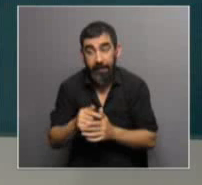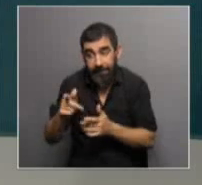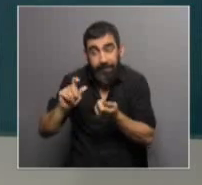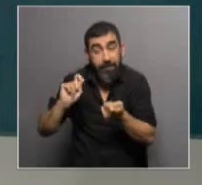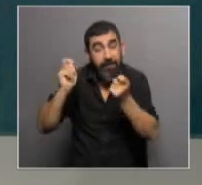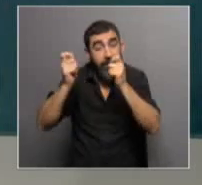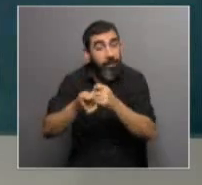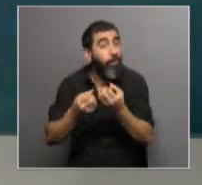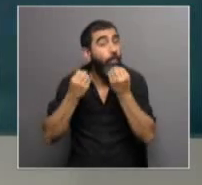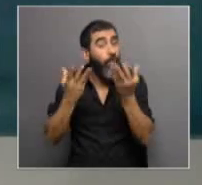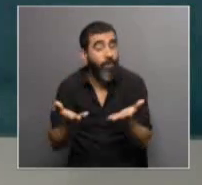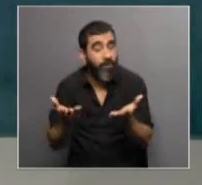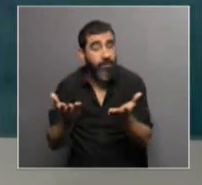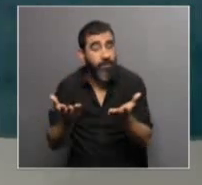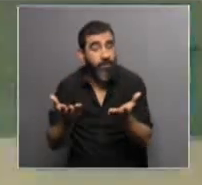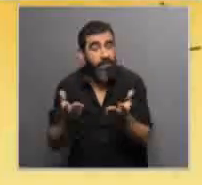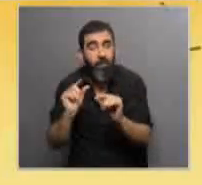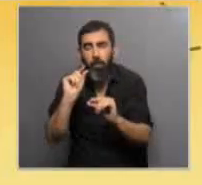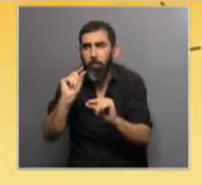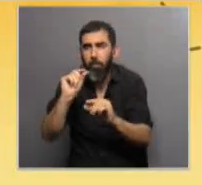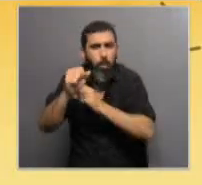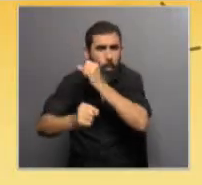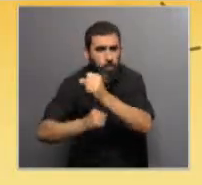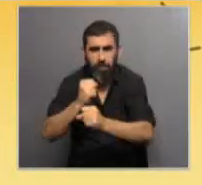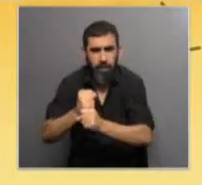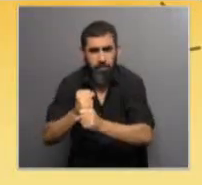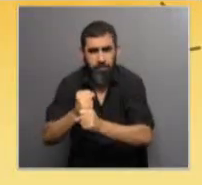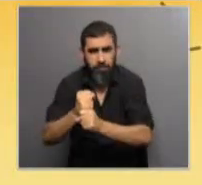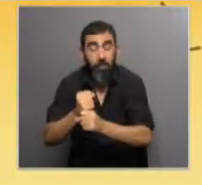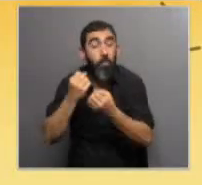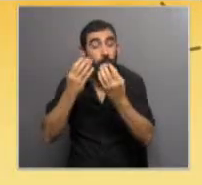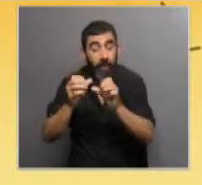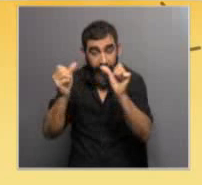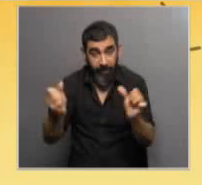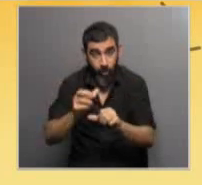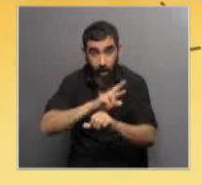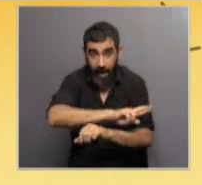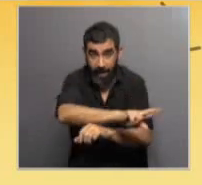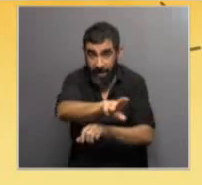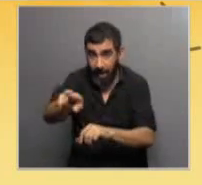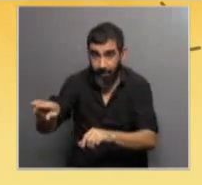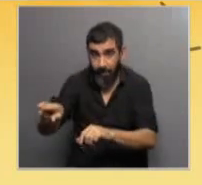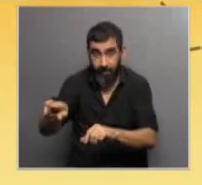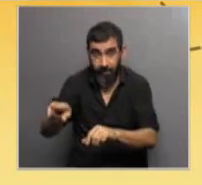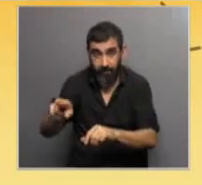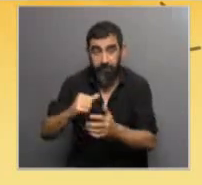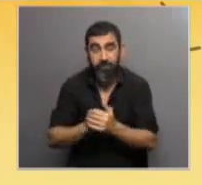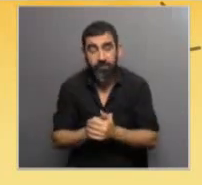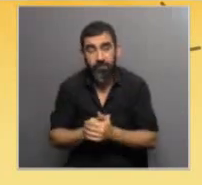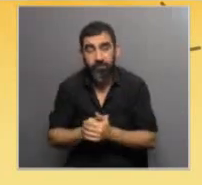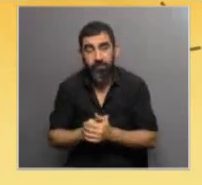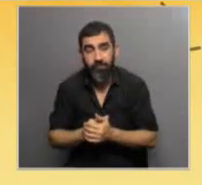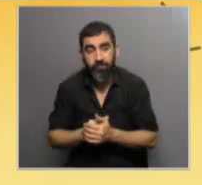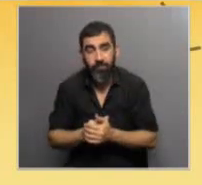produce en poquitos años no a partir de que hicieron la rambla bueno seguramente